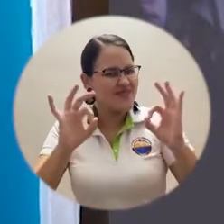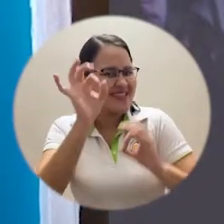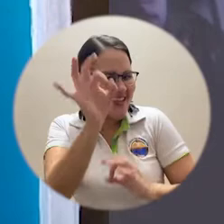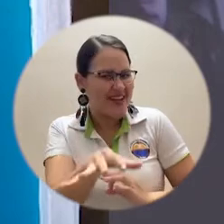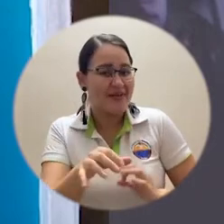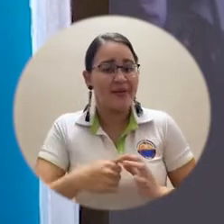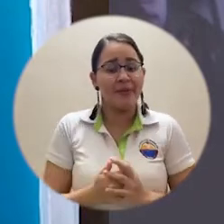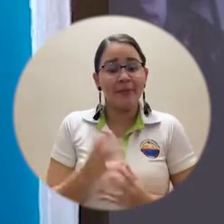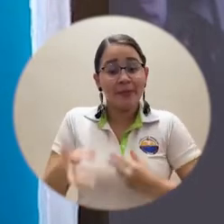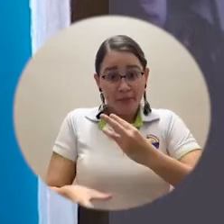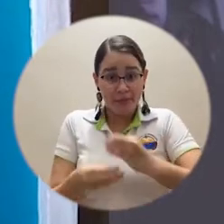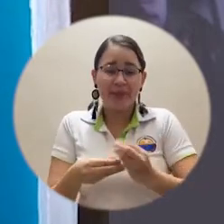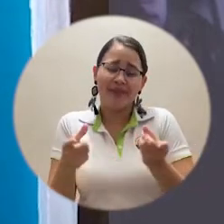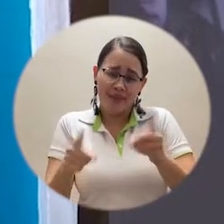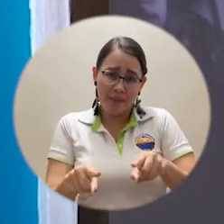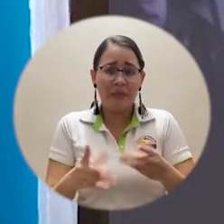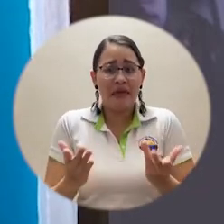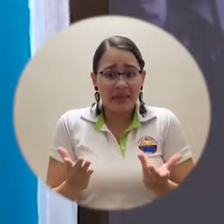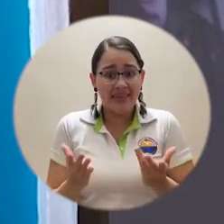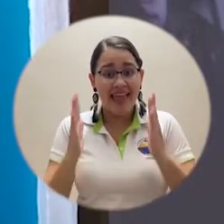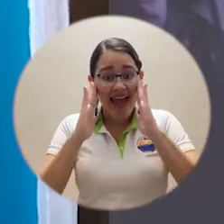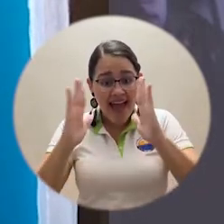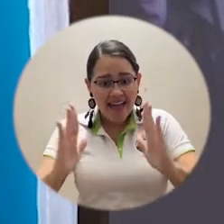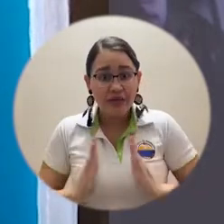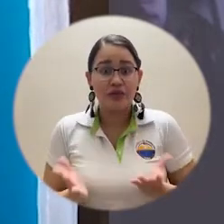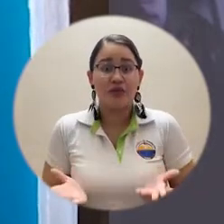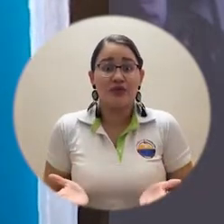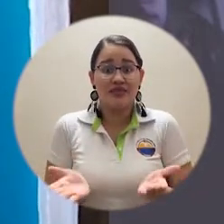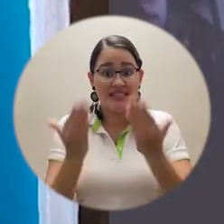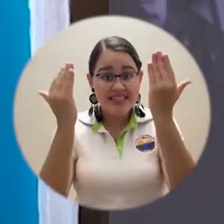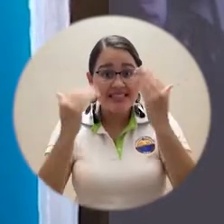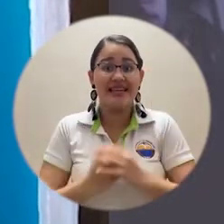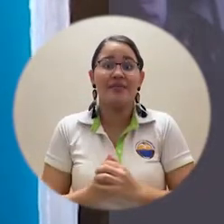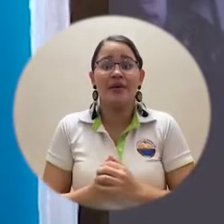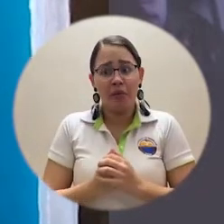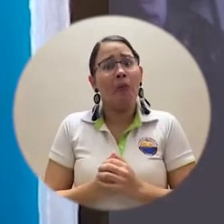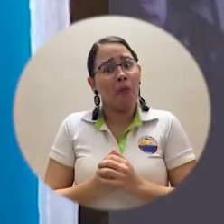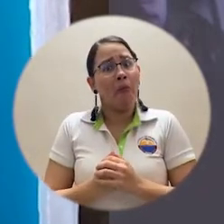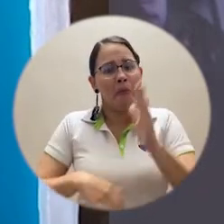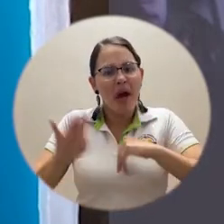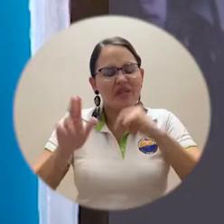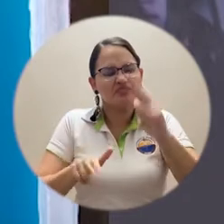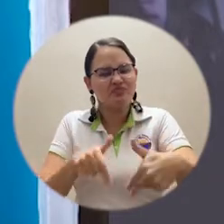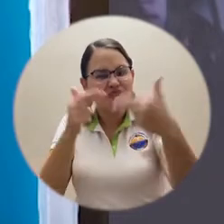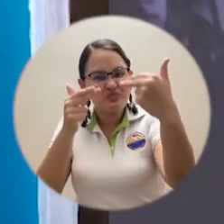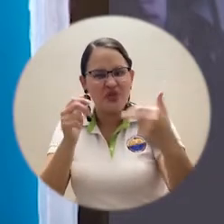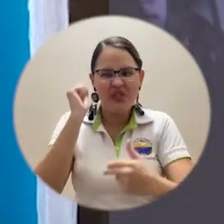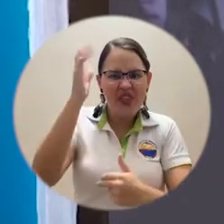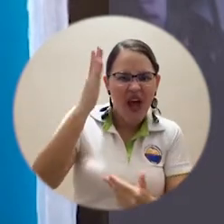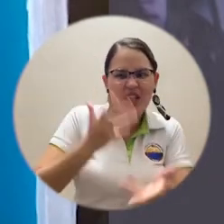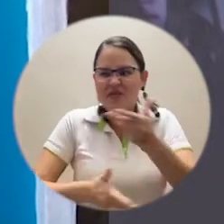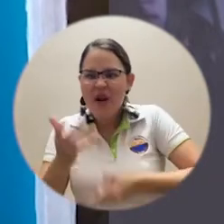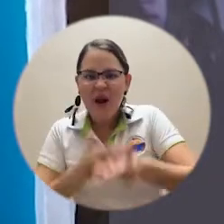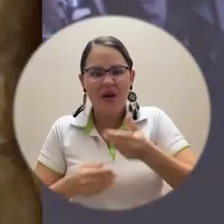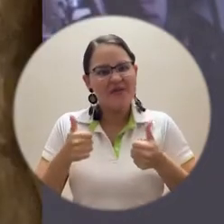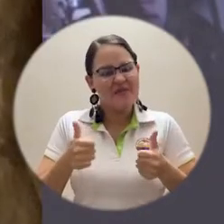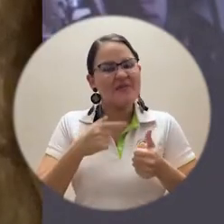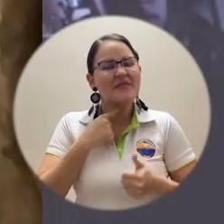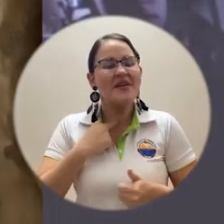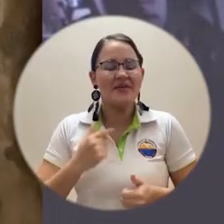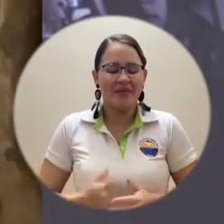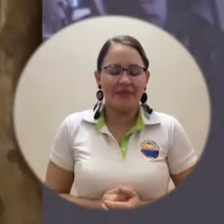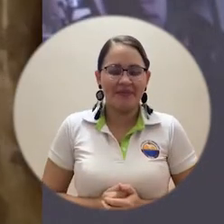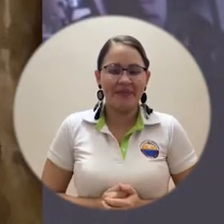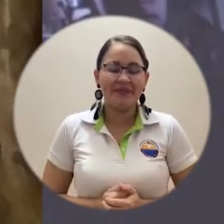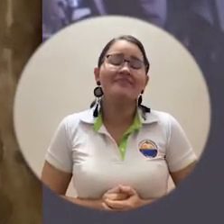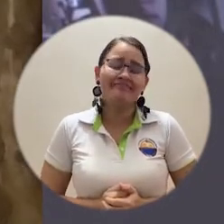futuro. También estoy muy contento con el recibimiento y los talleres que la universidad ha preparado para nosotros, ya que han sido muy didácticos. Si